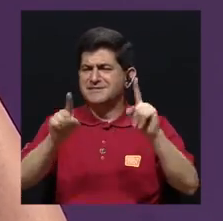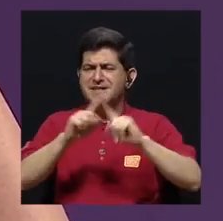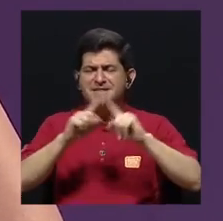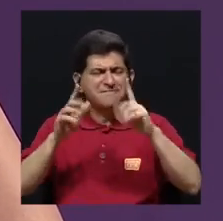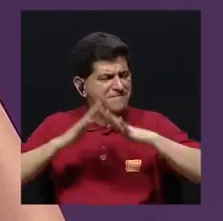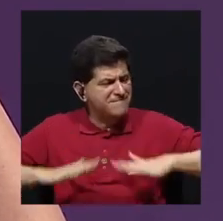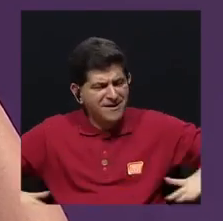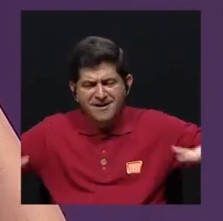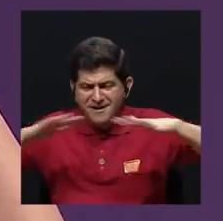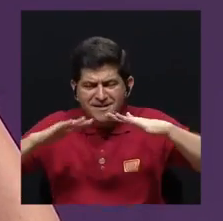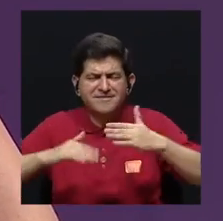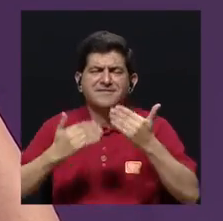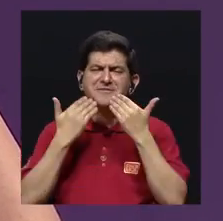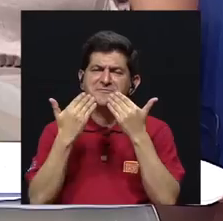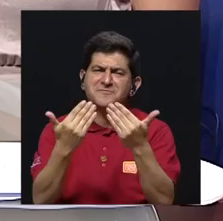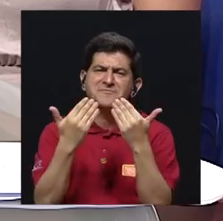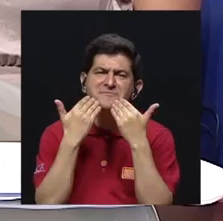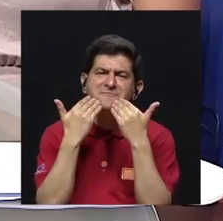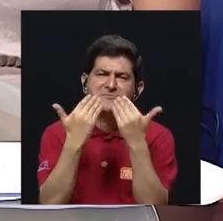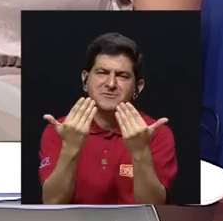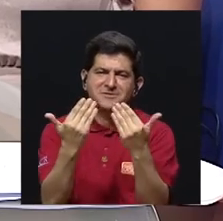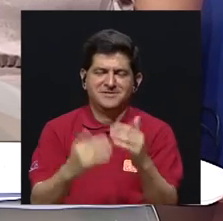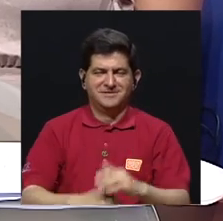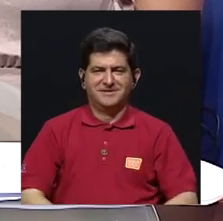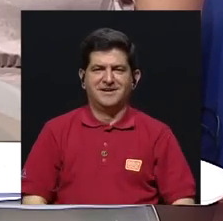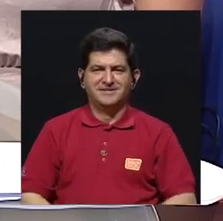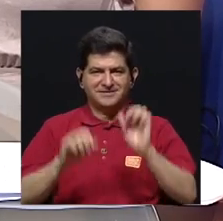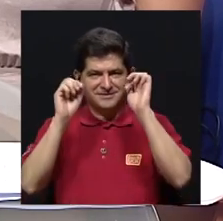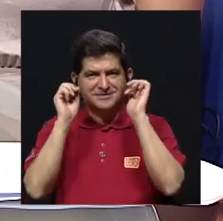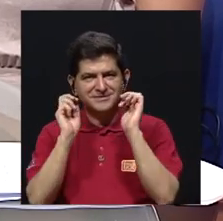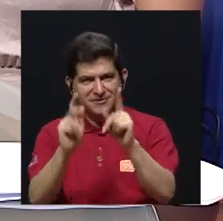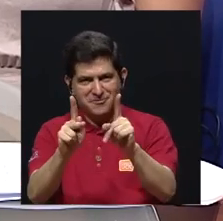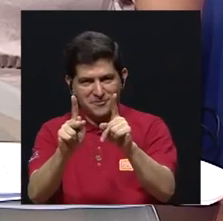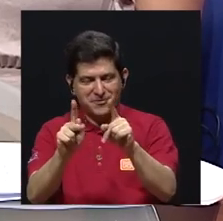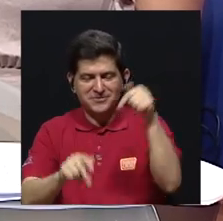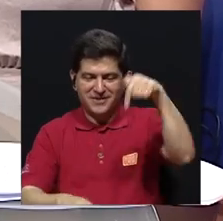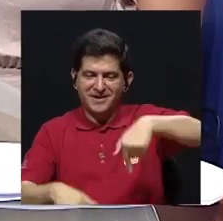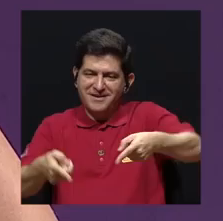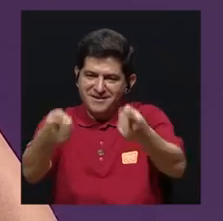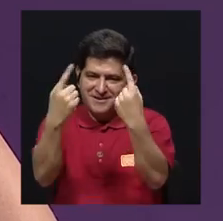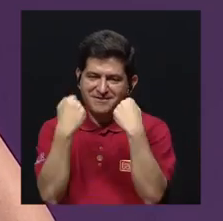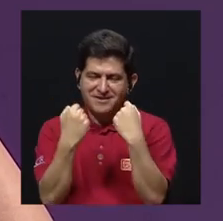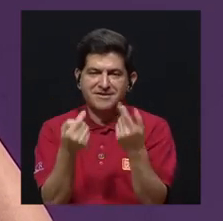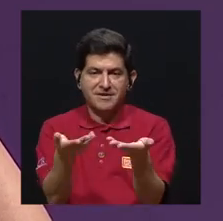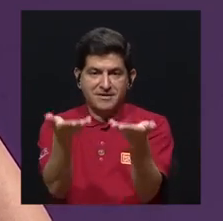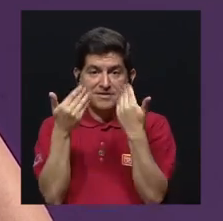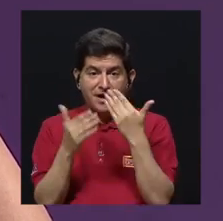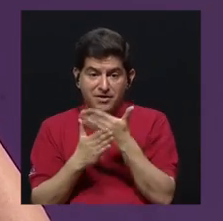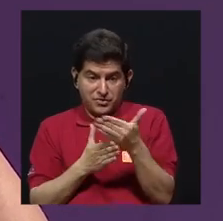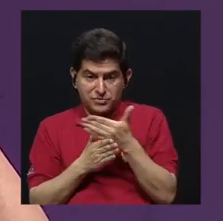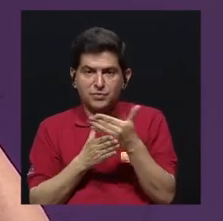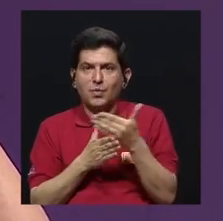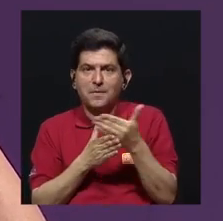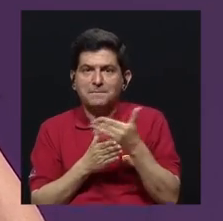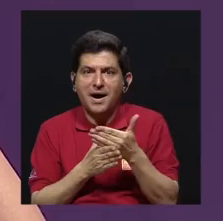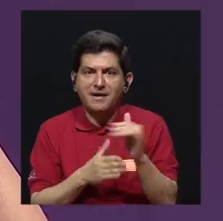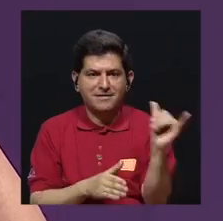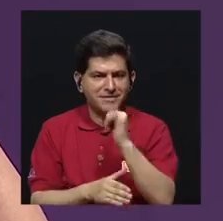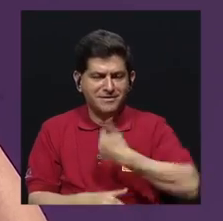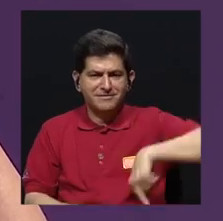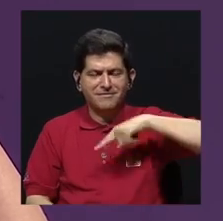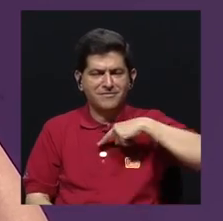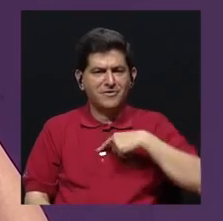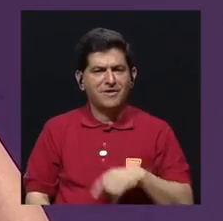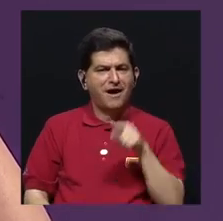y agradecerles a ustedes, gracias mucho, a ustedes, digamos, la oportunidad de estar acá, que nos brindaron, de poder compartir con ustedes y de también abrir